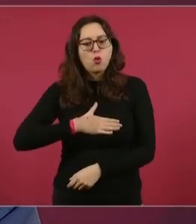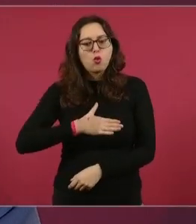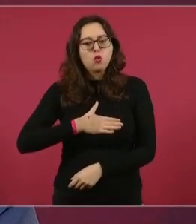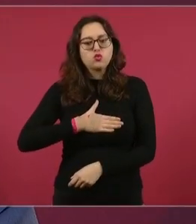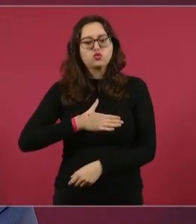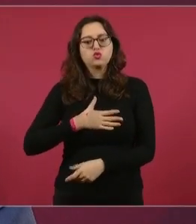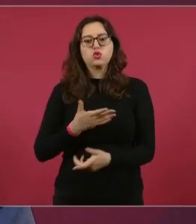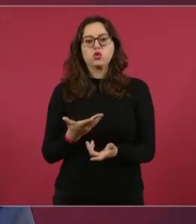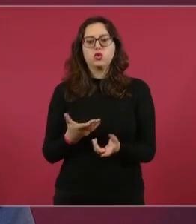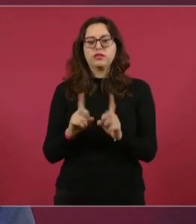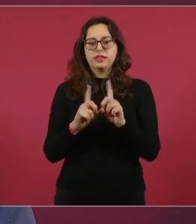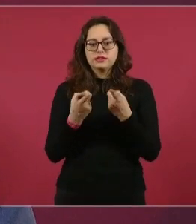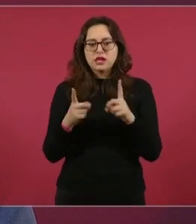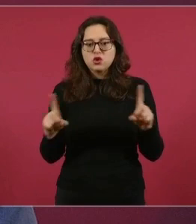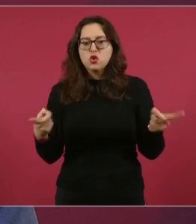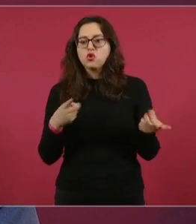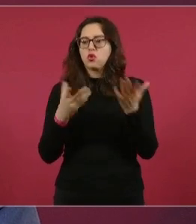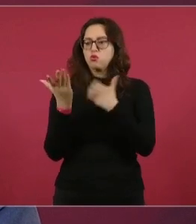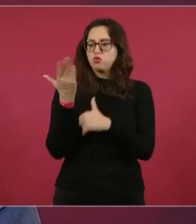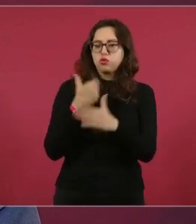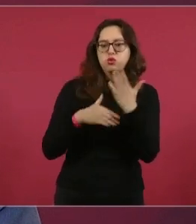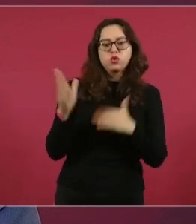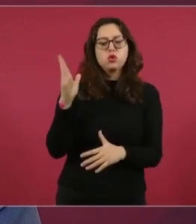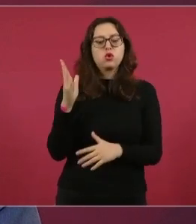progreso con justicia,